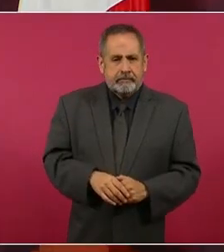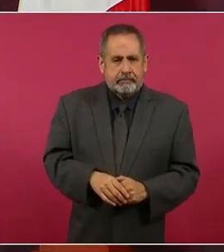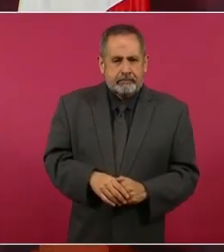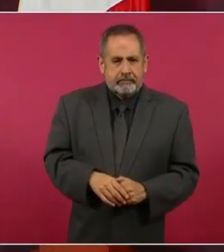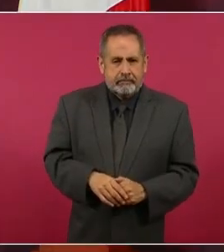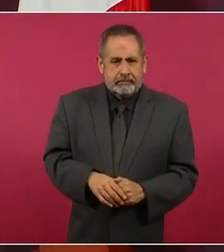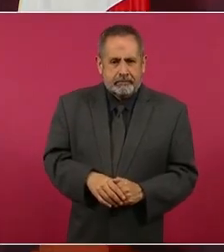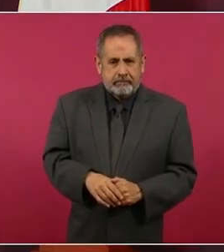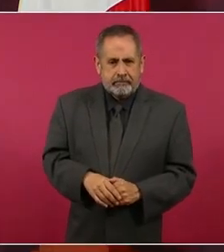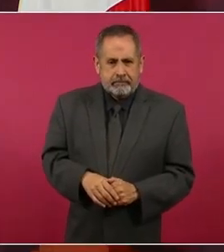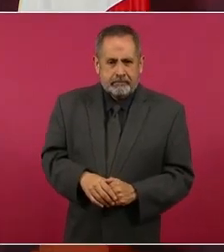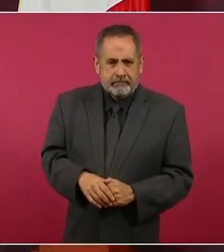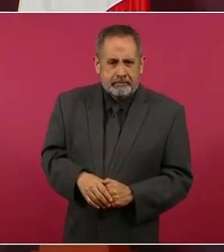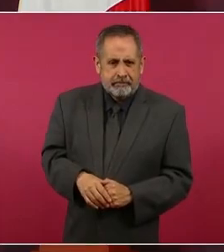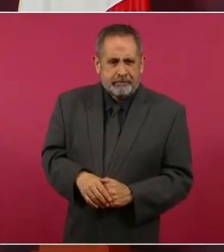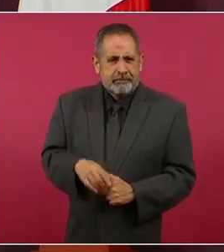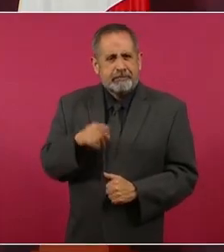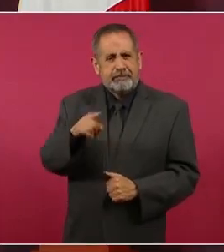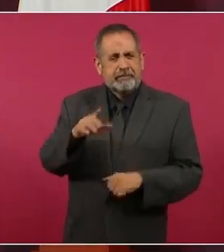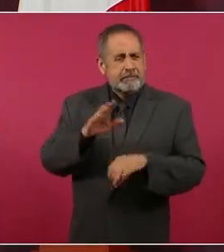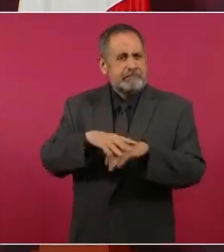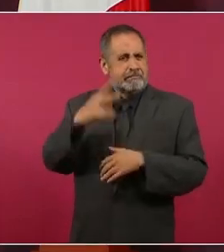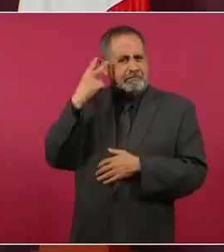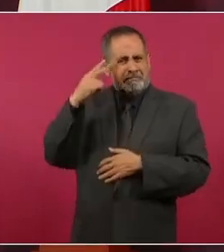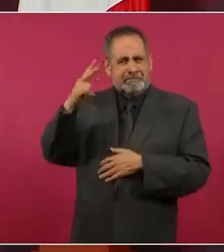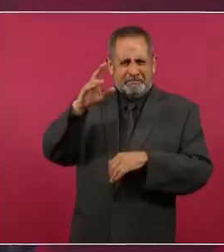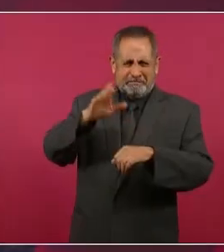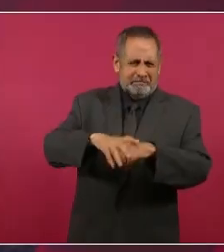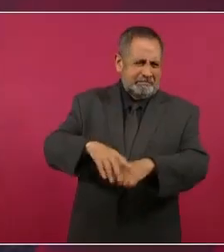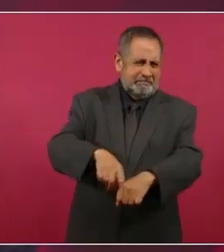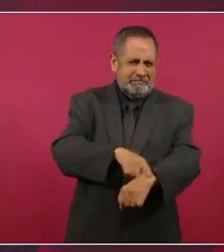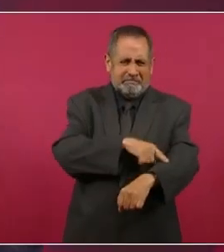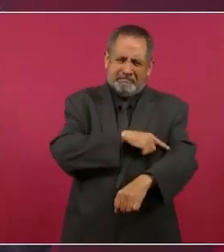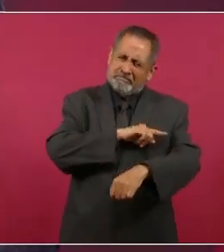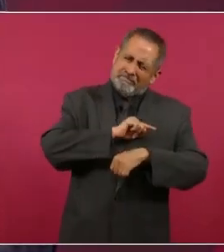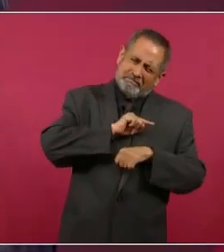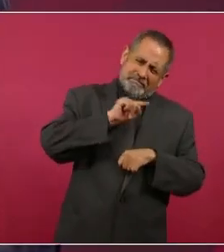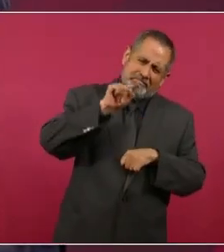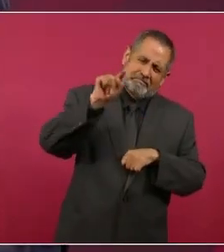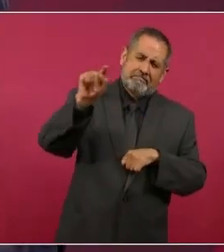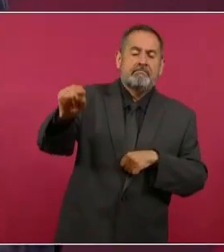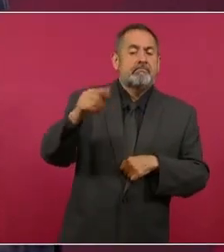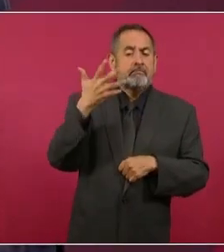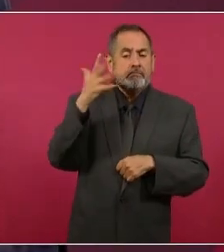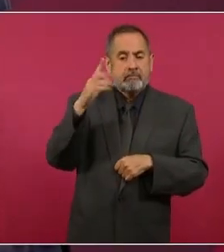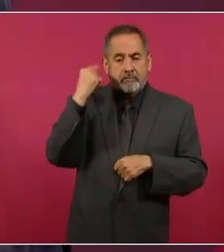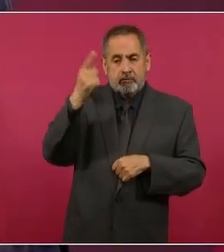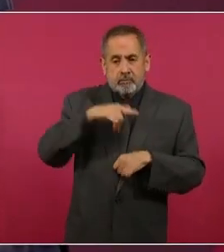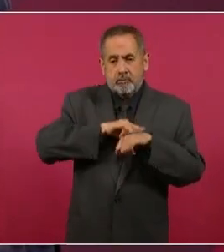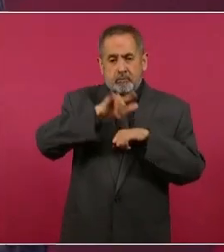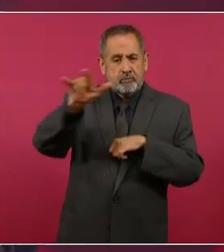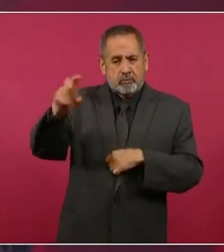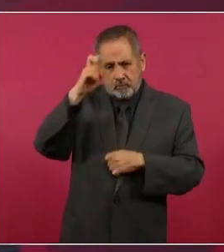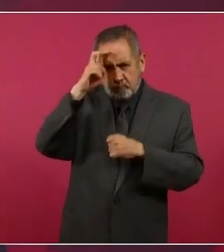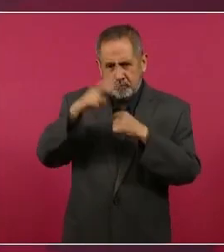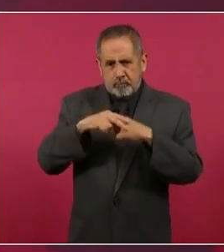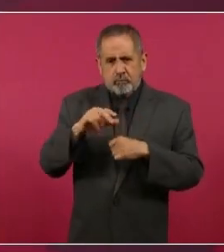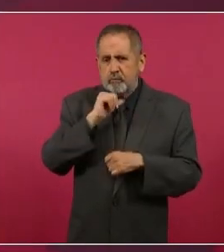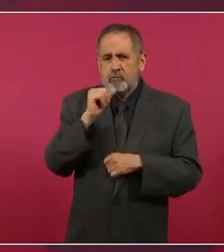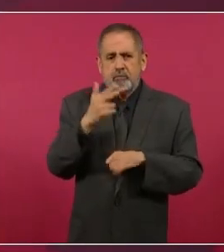Es para viajes largos, 10 horas para ir a Europa sin recarga de